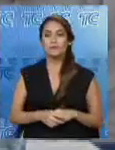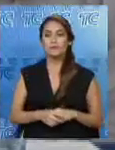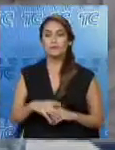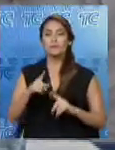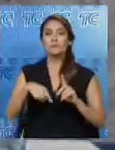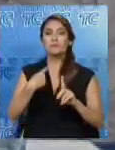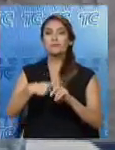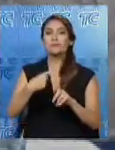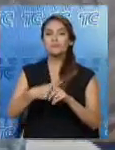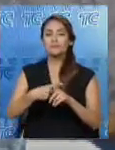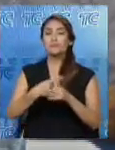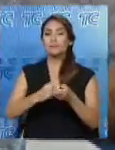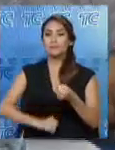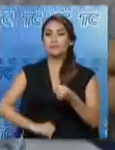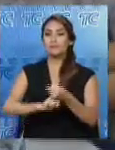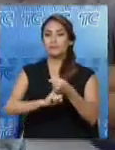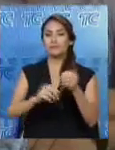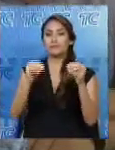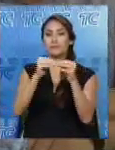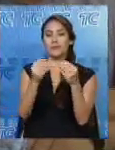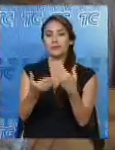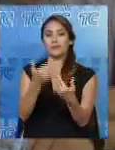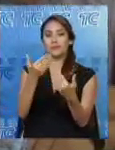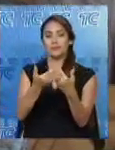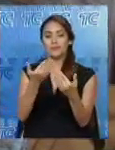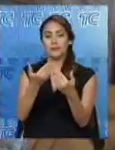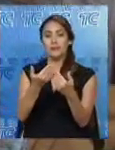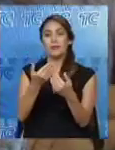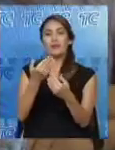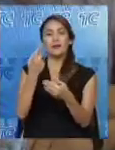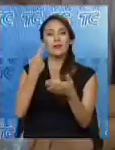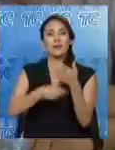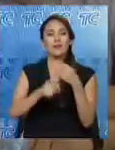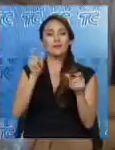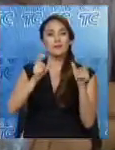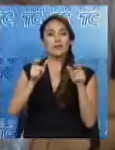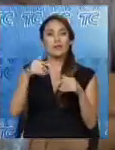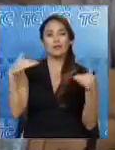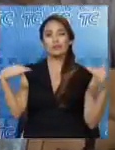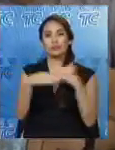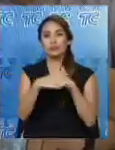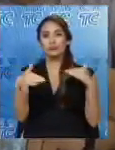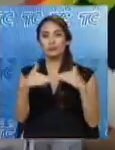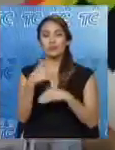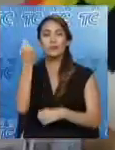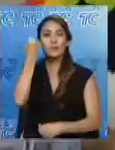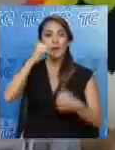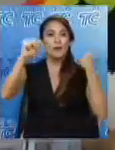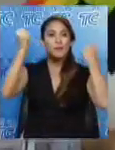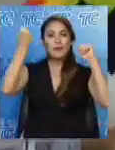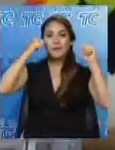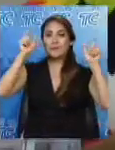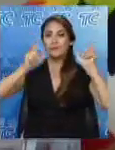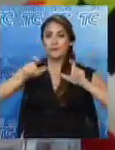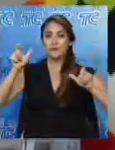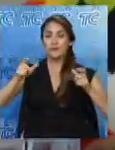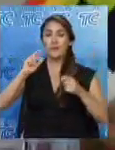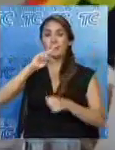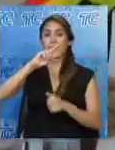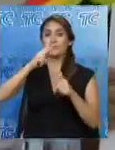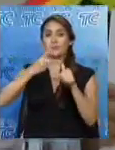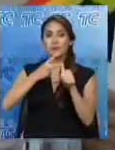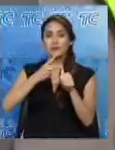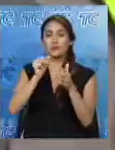en todo lo que sea posible, dar las facilidades de llegada y salida a todos los carreteros, etc. Diego Fuentes, viceministro